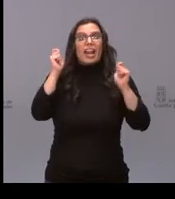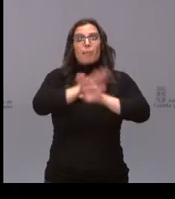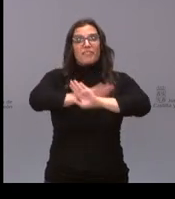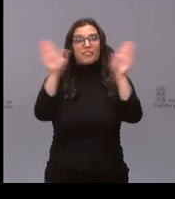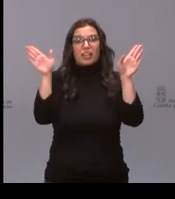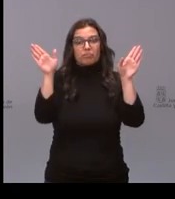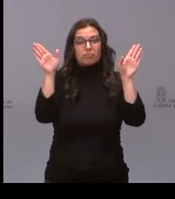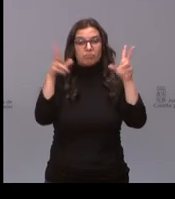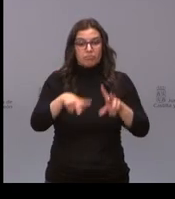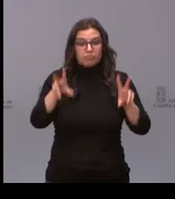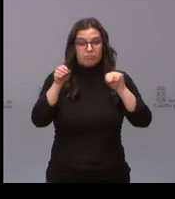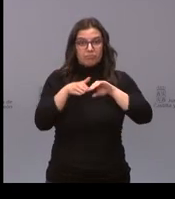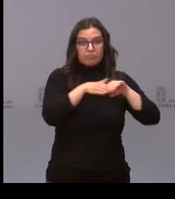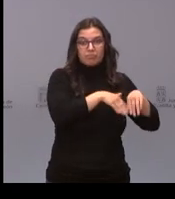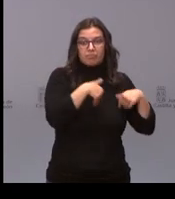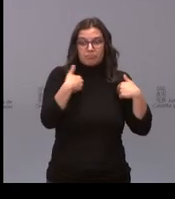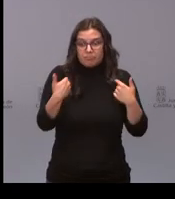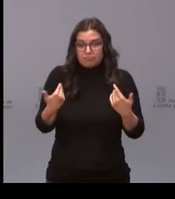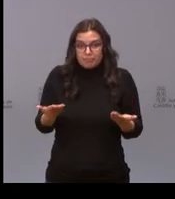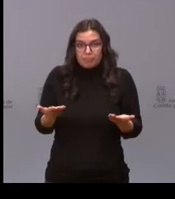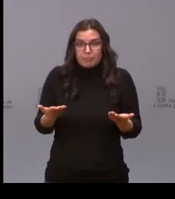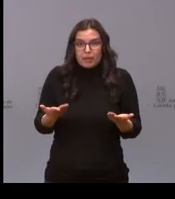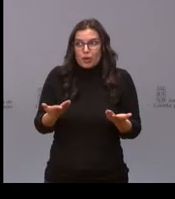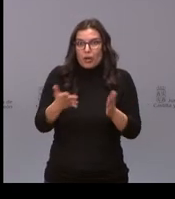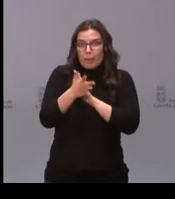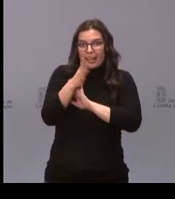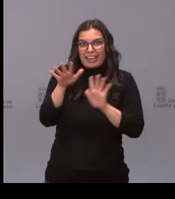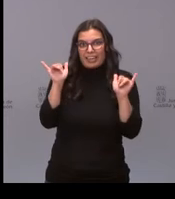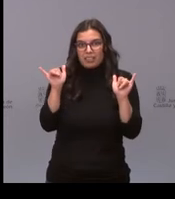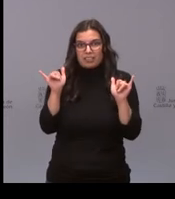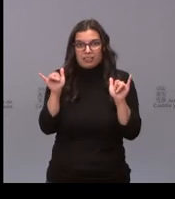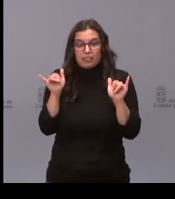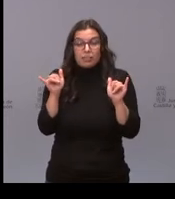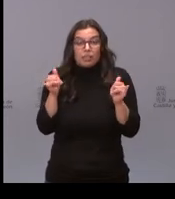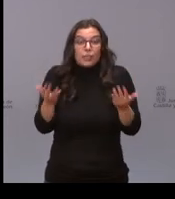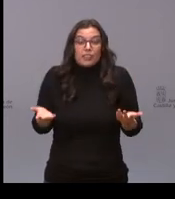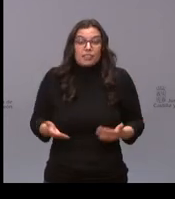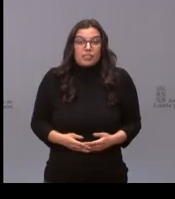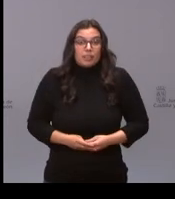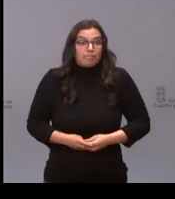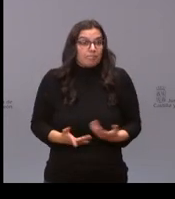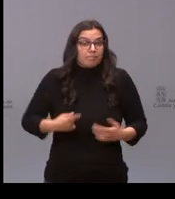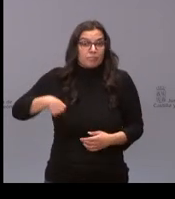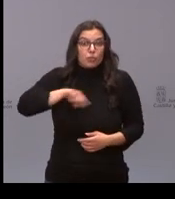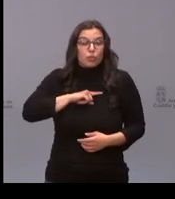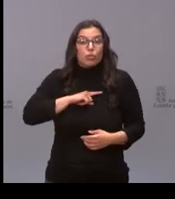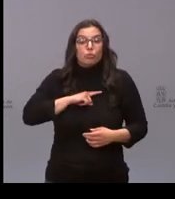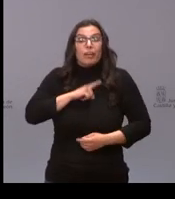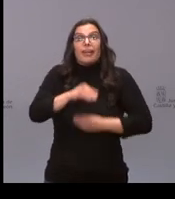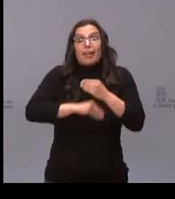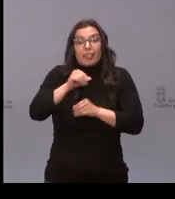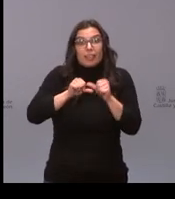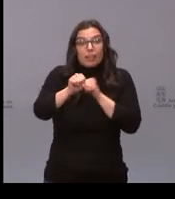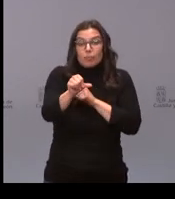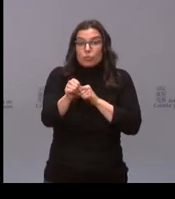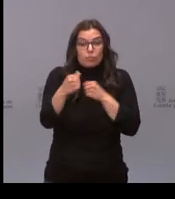la situación actual, sin dar ni siquiera explicaciones. Por tanto, nosotros lo que vamos a hacer es